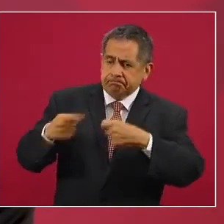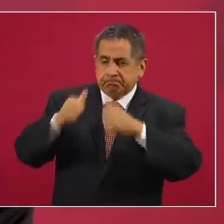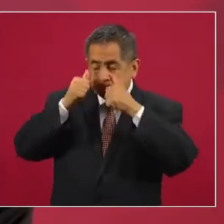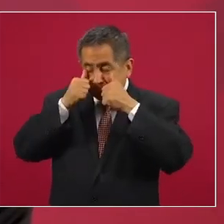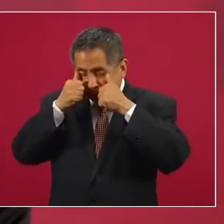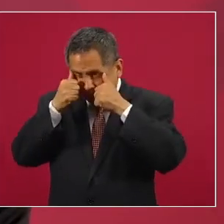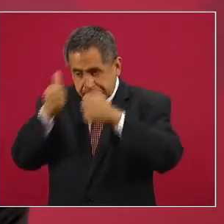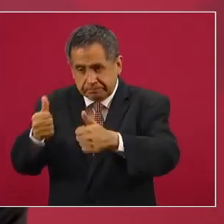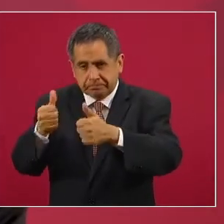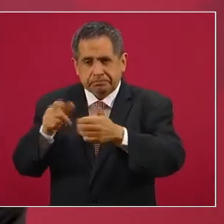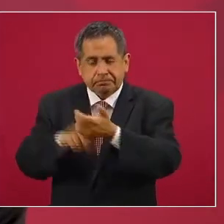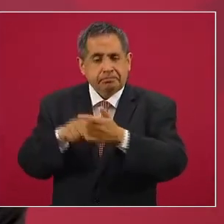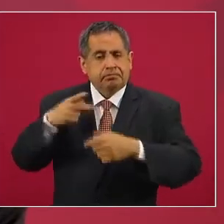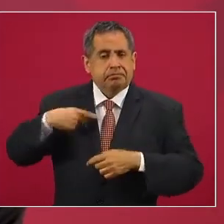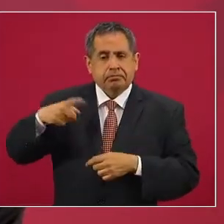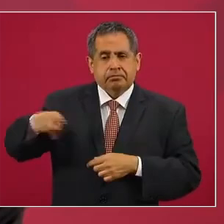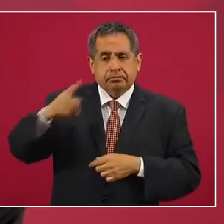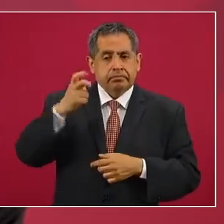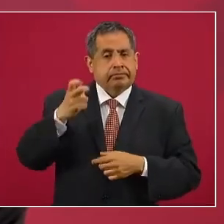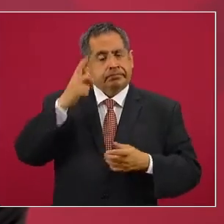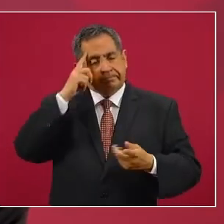poder llevar a cabo una transformación.